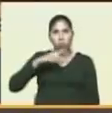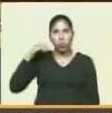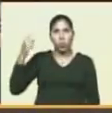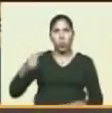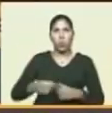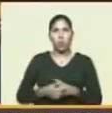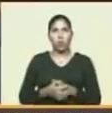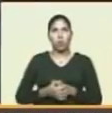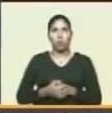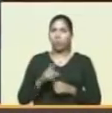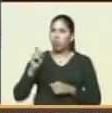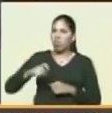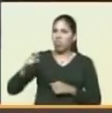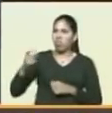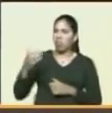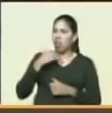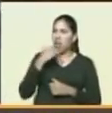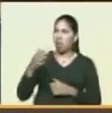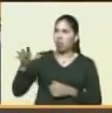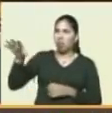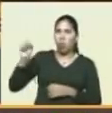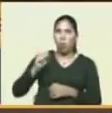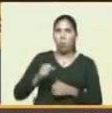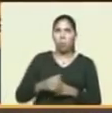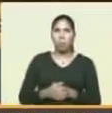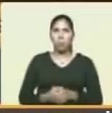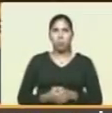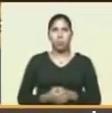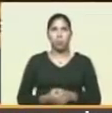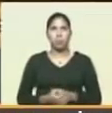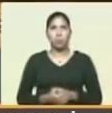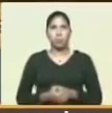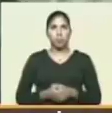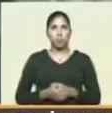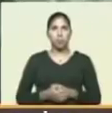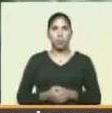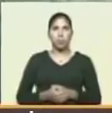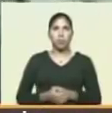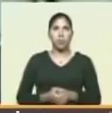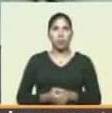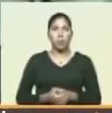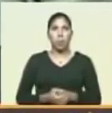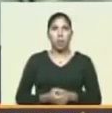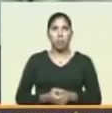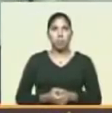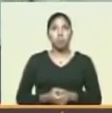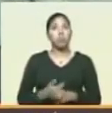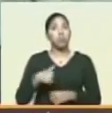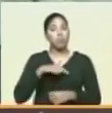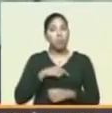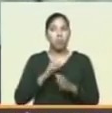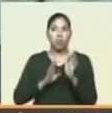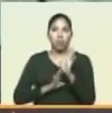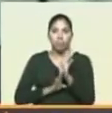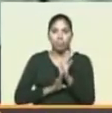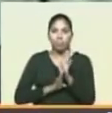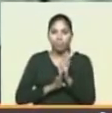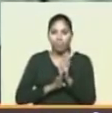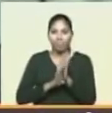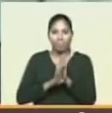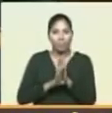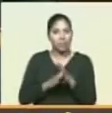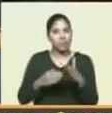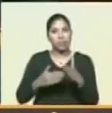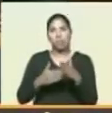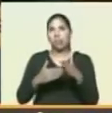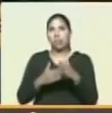y otros rubros que se han venido desarrollando en el caso de las hortalizas, y que no hemos avanzado allí mucho más aceleradamente en